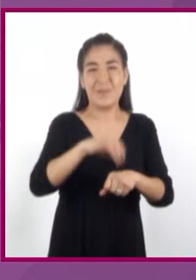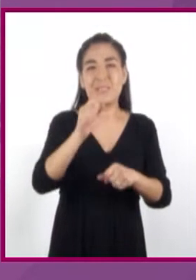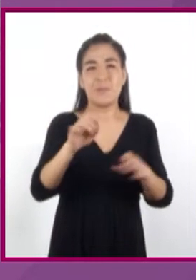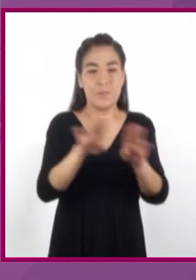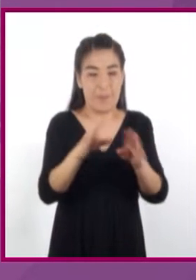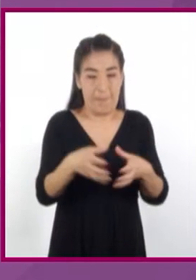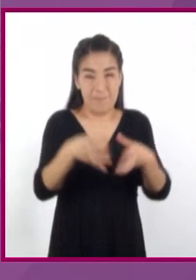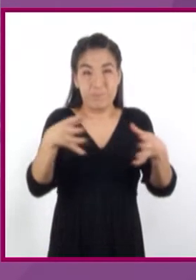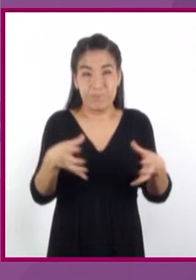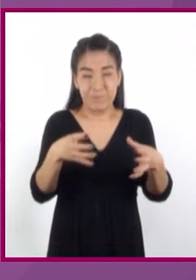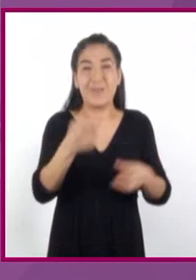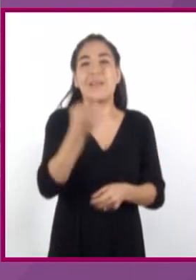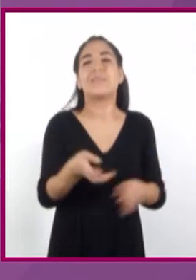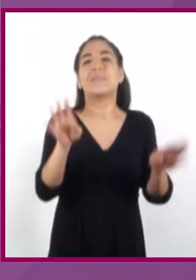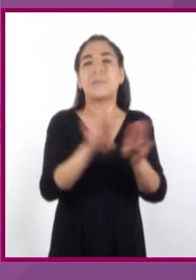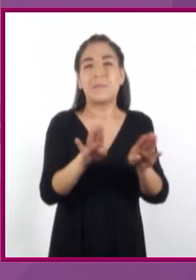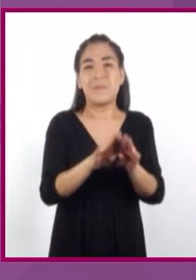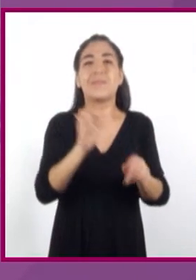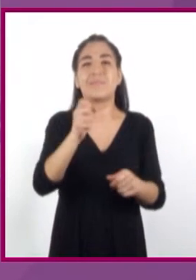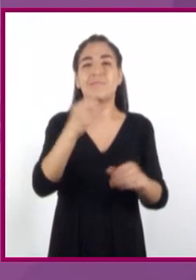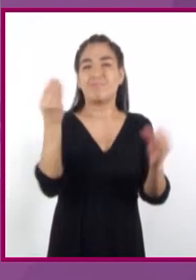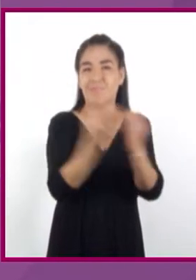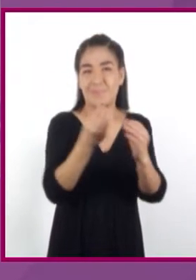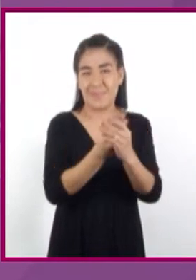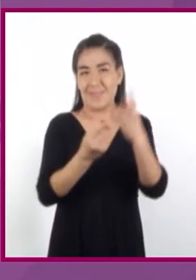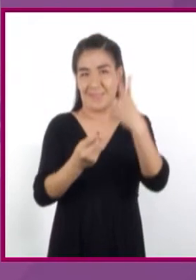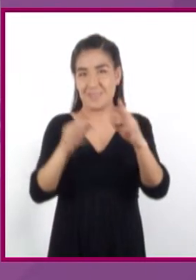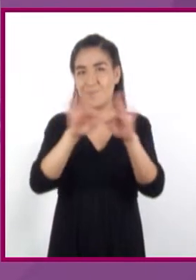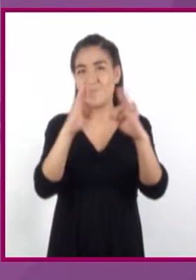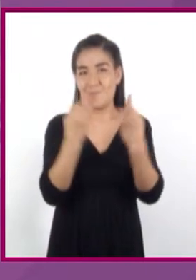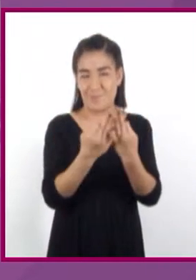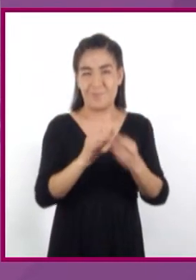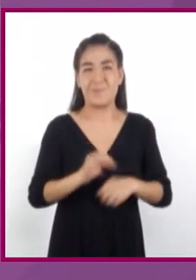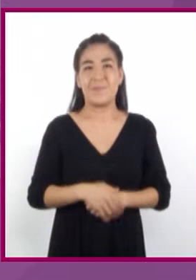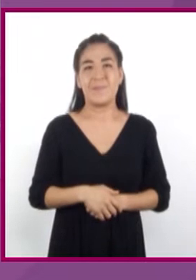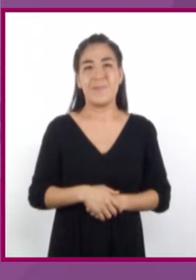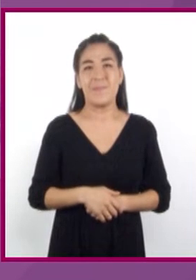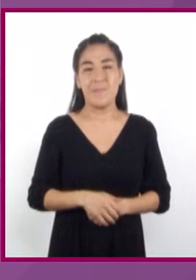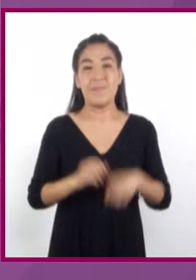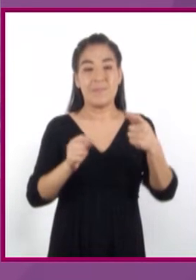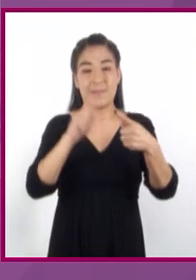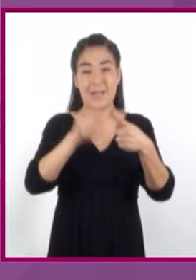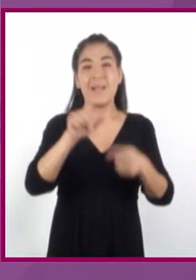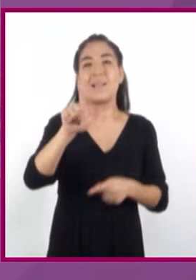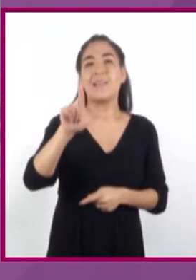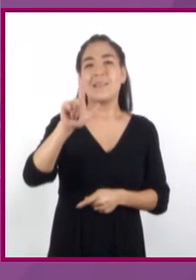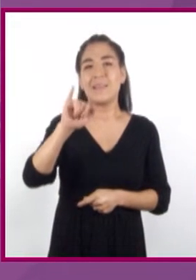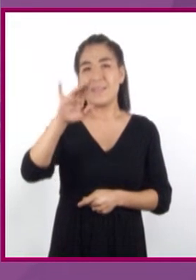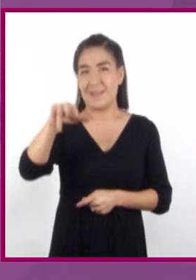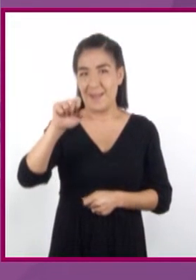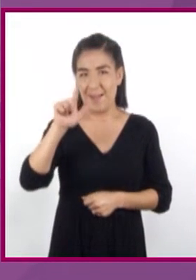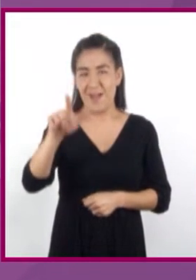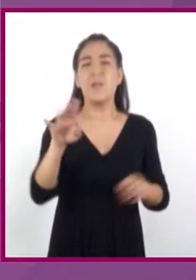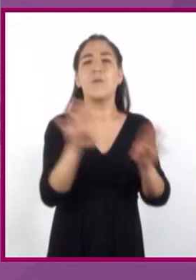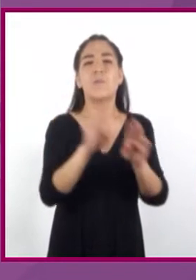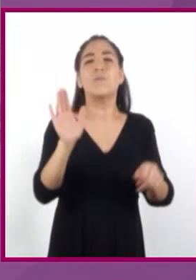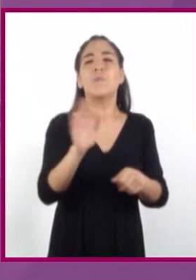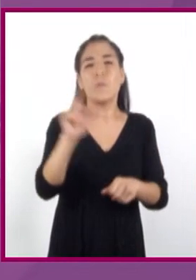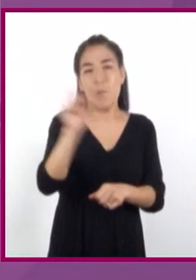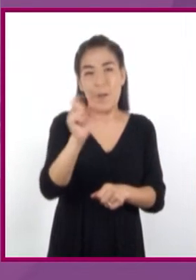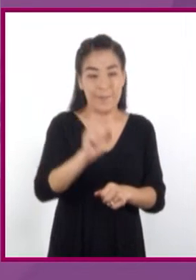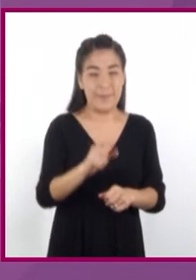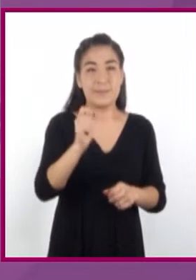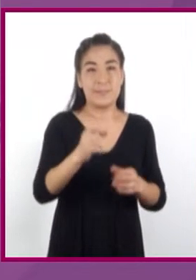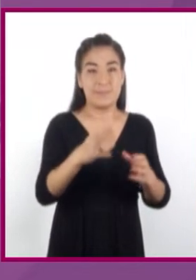su manifestación visible las clasifica de tres formas. La dilatación lineal sucede cuando el cuerpo aumenta más